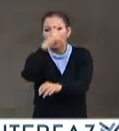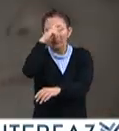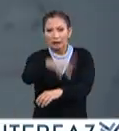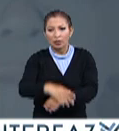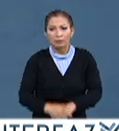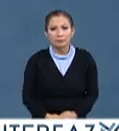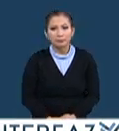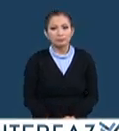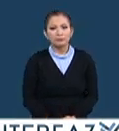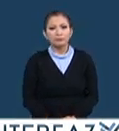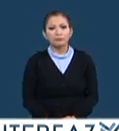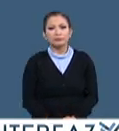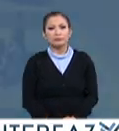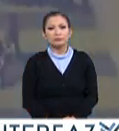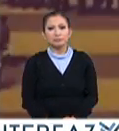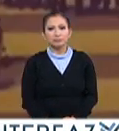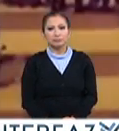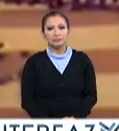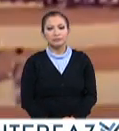México.